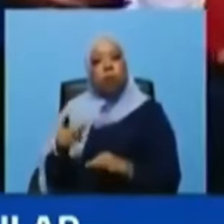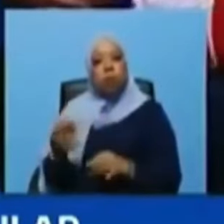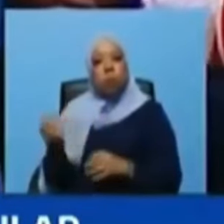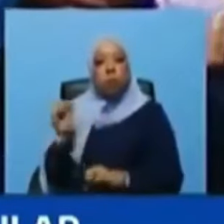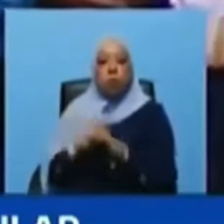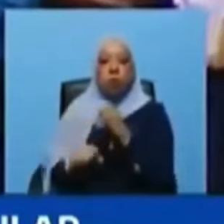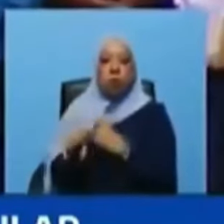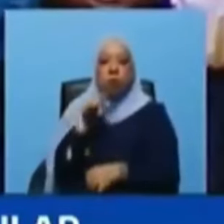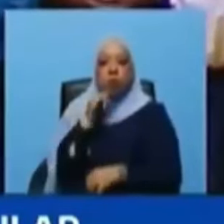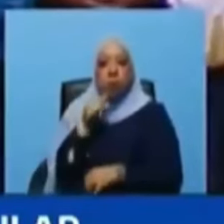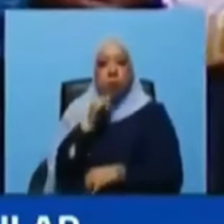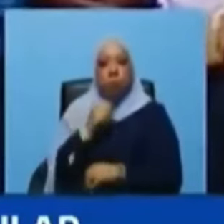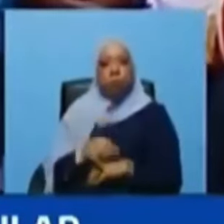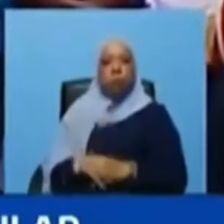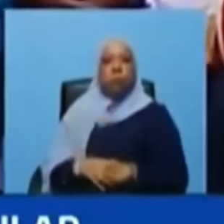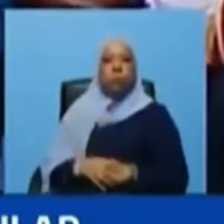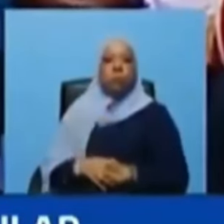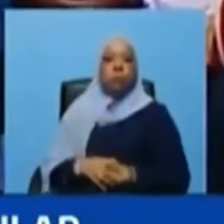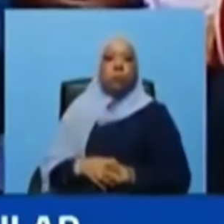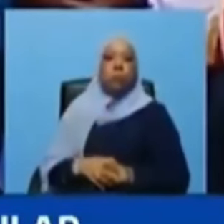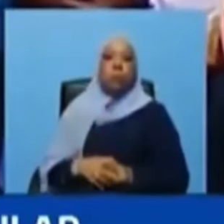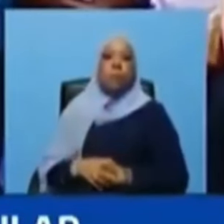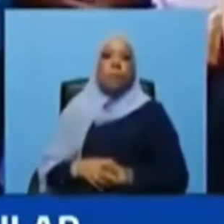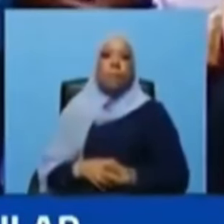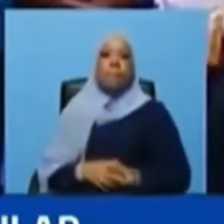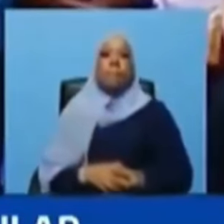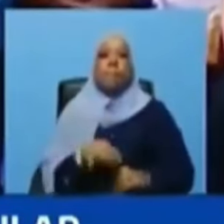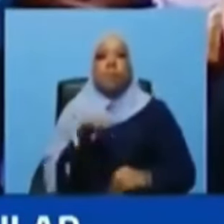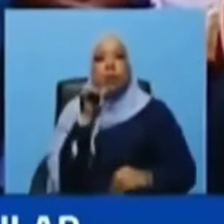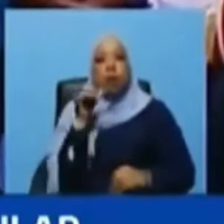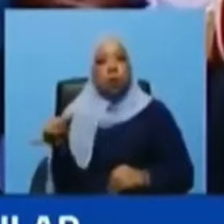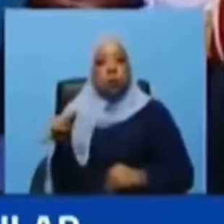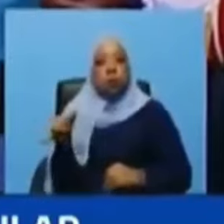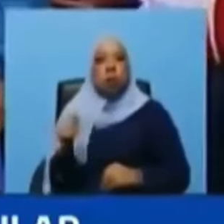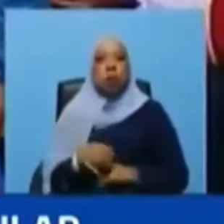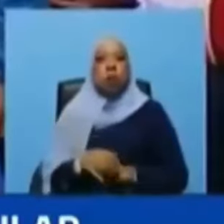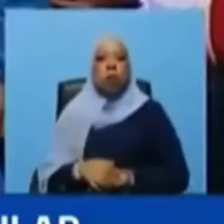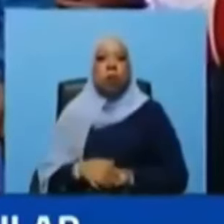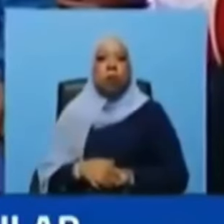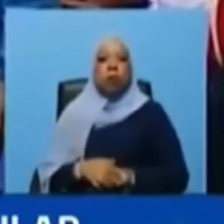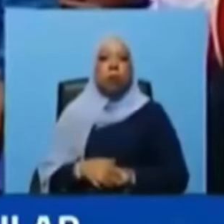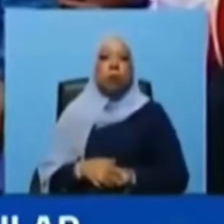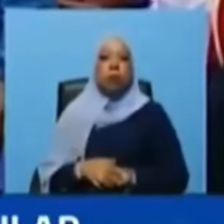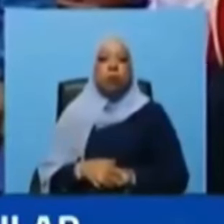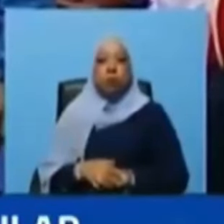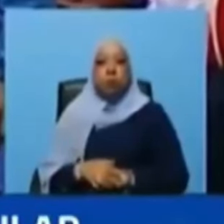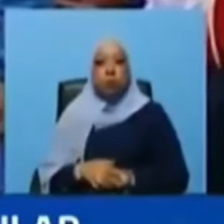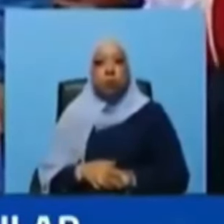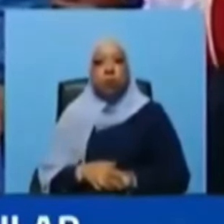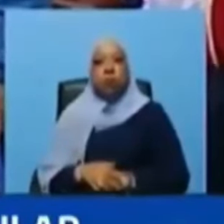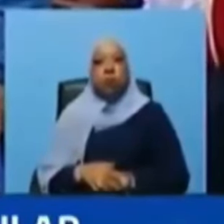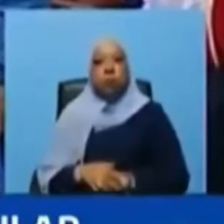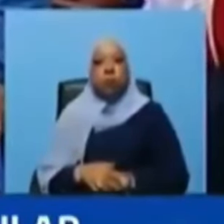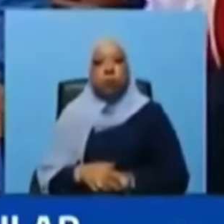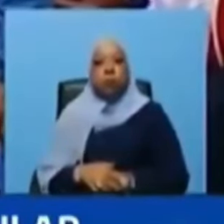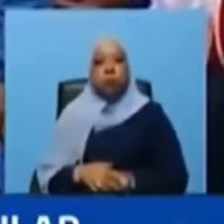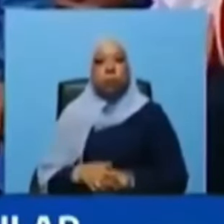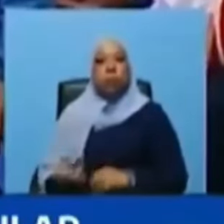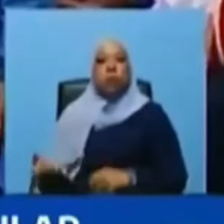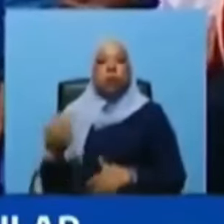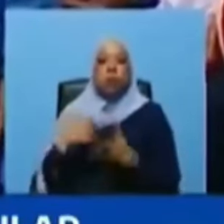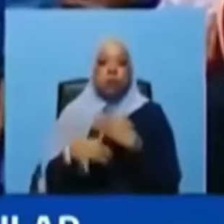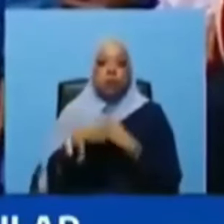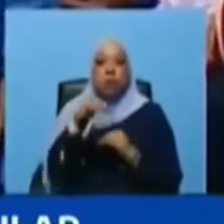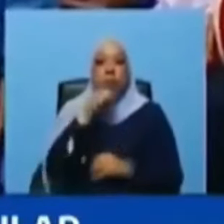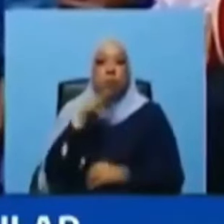ir. Ella pone su denuncia, viene una juez, y me cita,